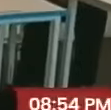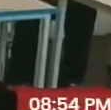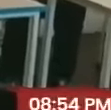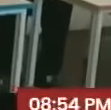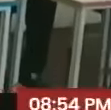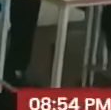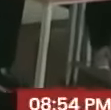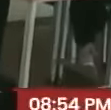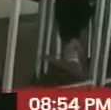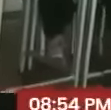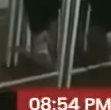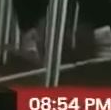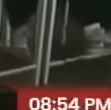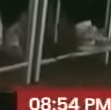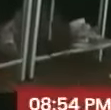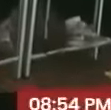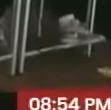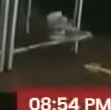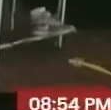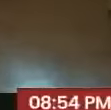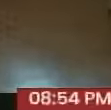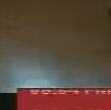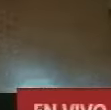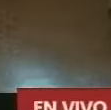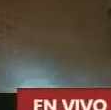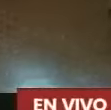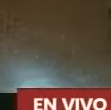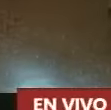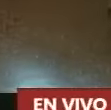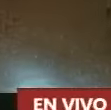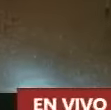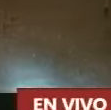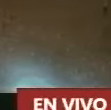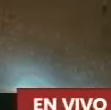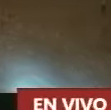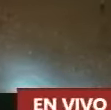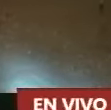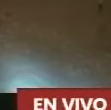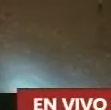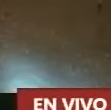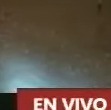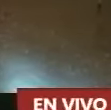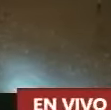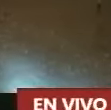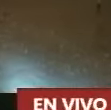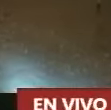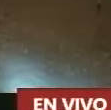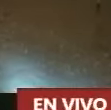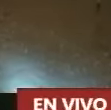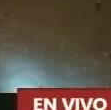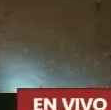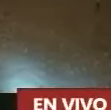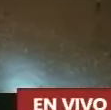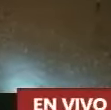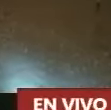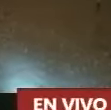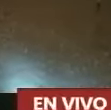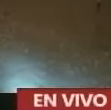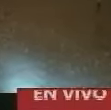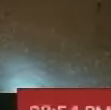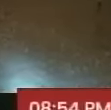Mi país, Venezuela, siempre... Yo siento que nosotros con este día de